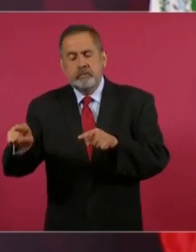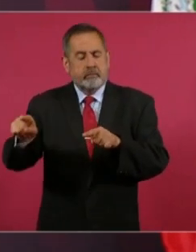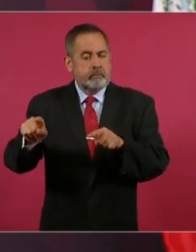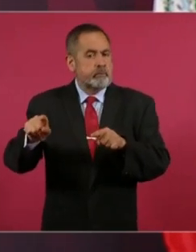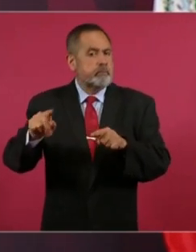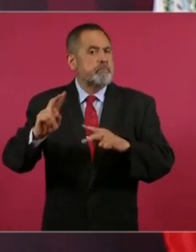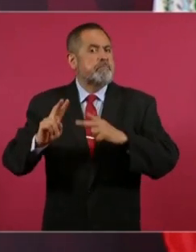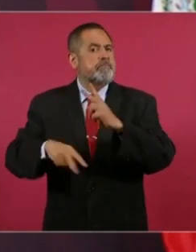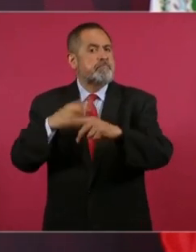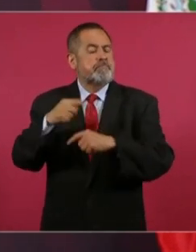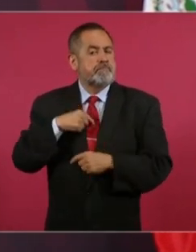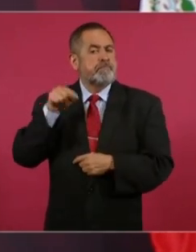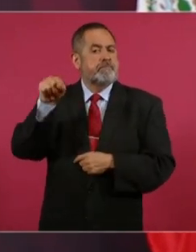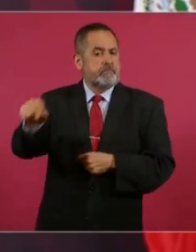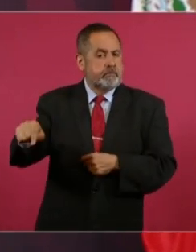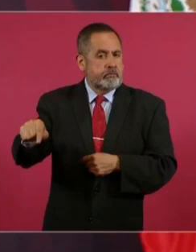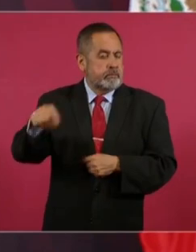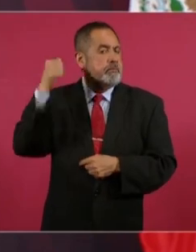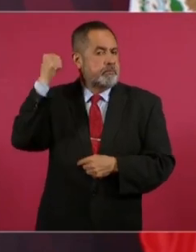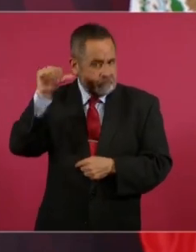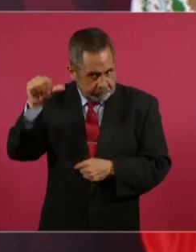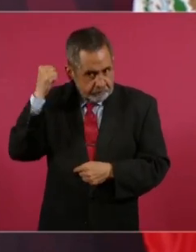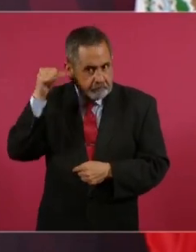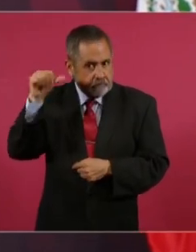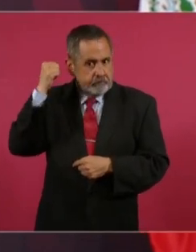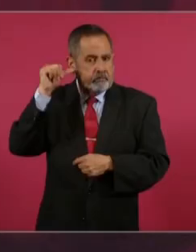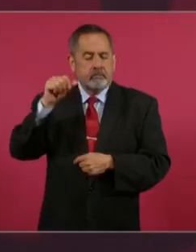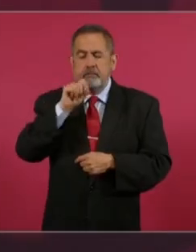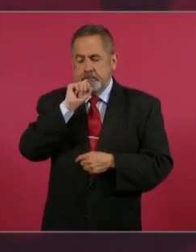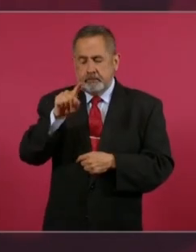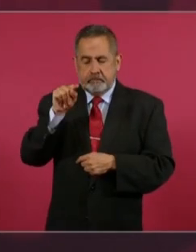vamos a Acapulco.